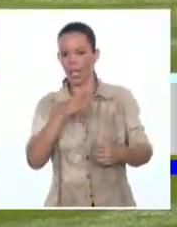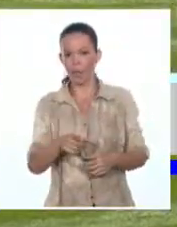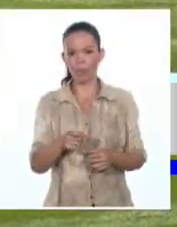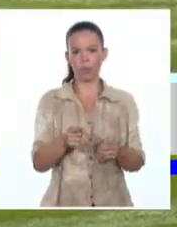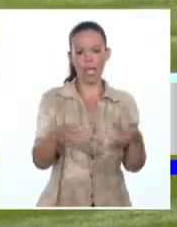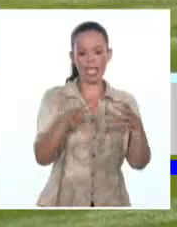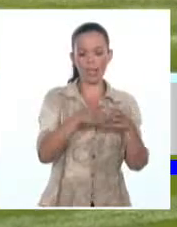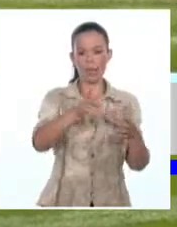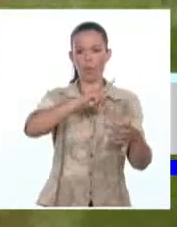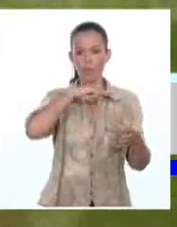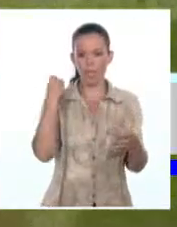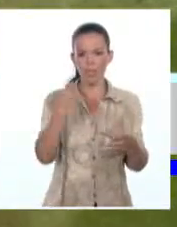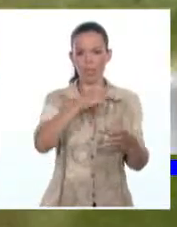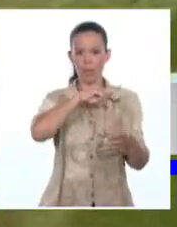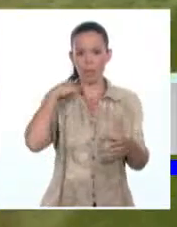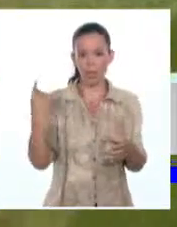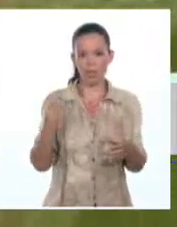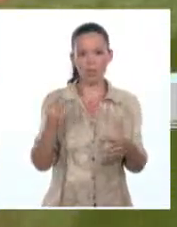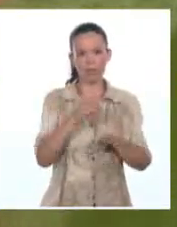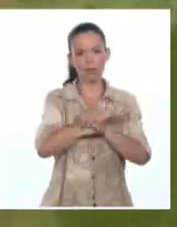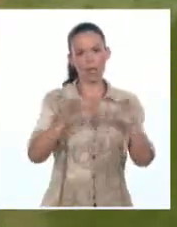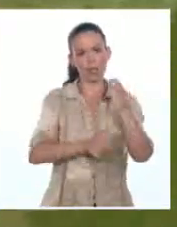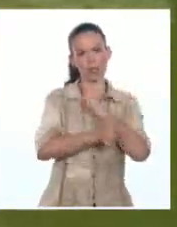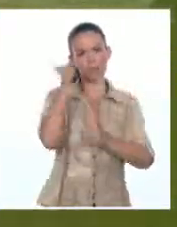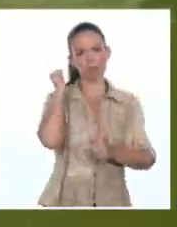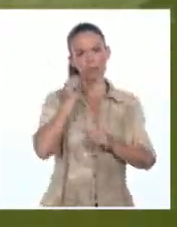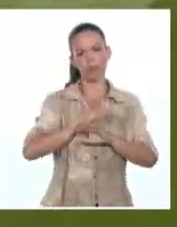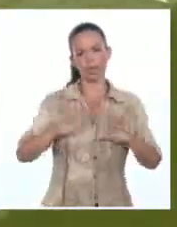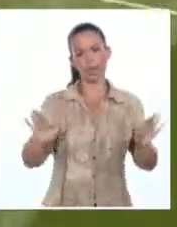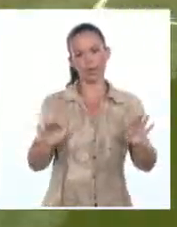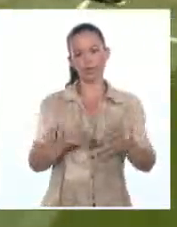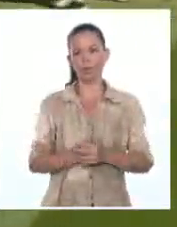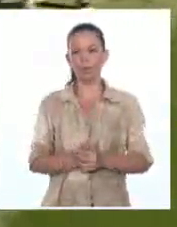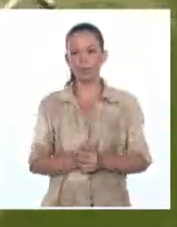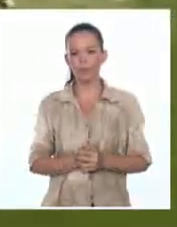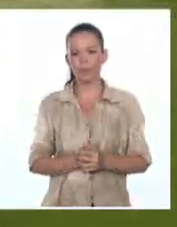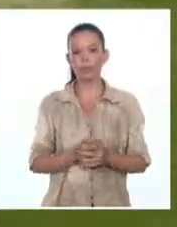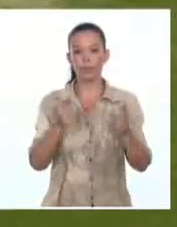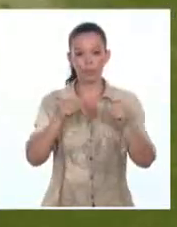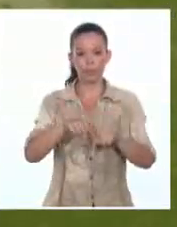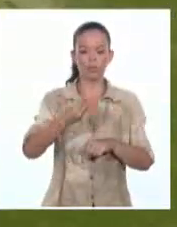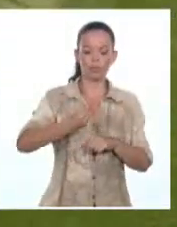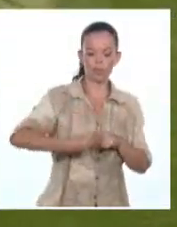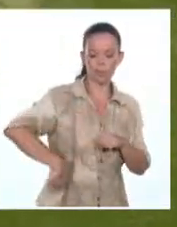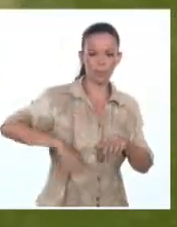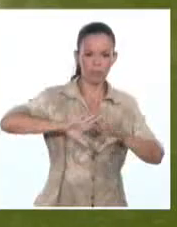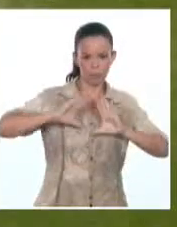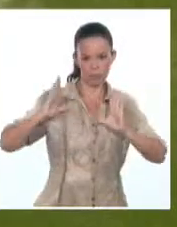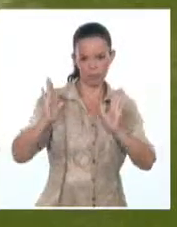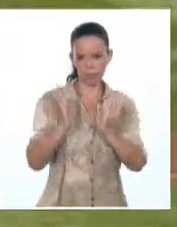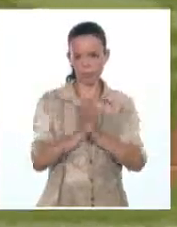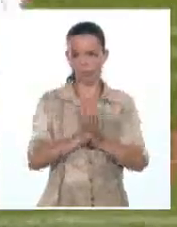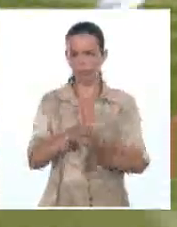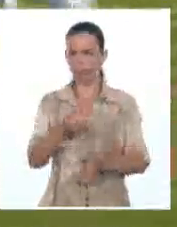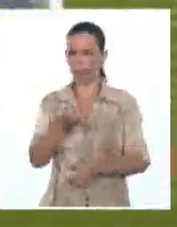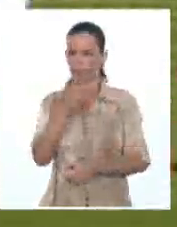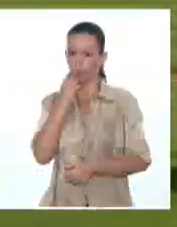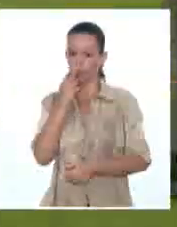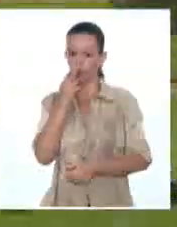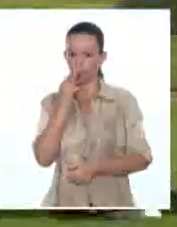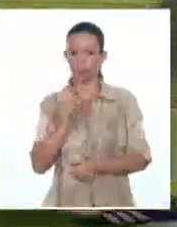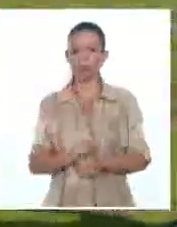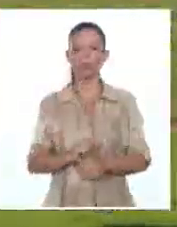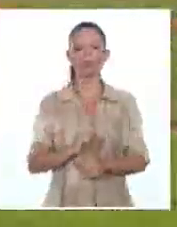se marcha del evento los bateadores vaya meses aprovecharon al Zurdo abridor australiano desde bien temprano y pusieron el marcador